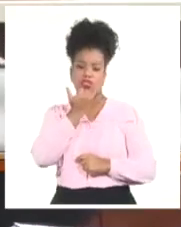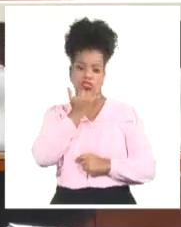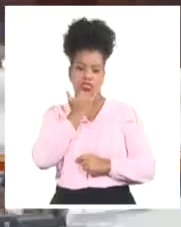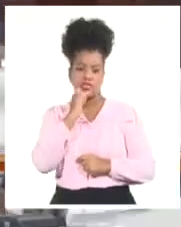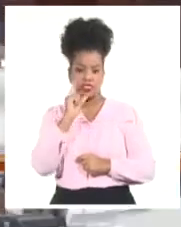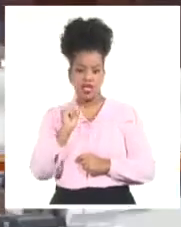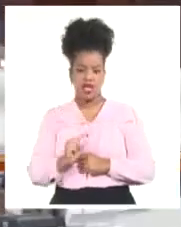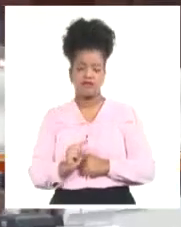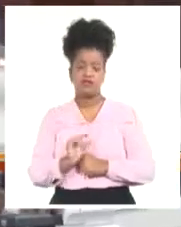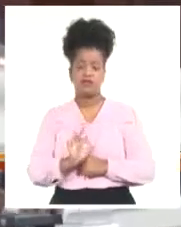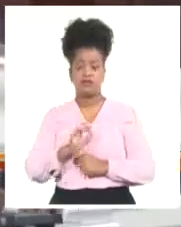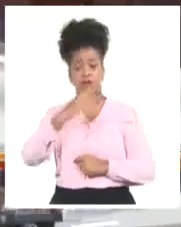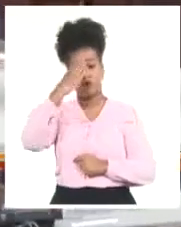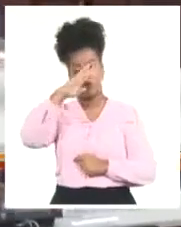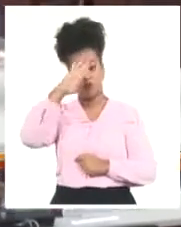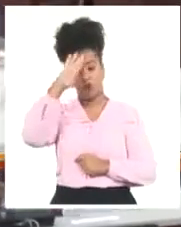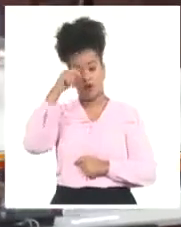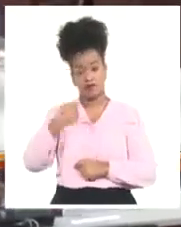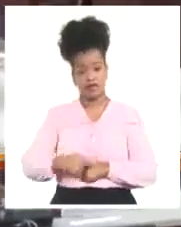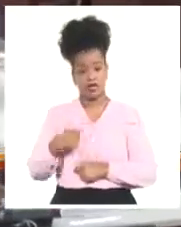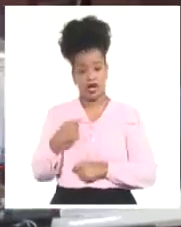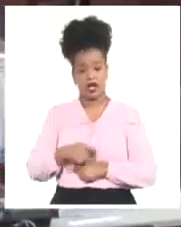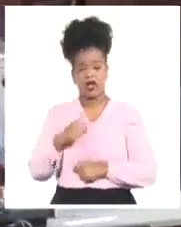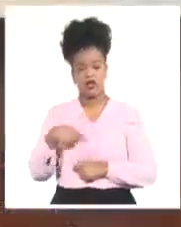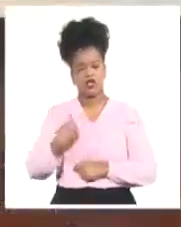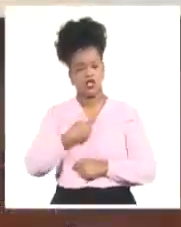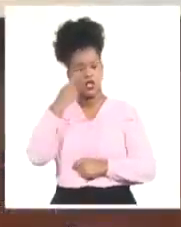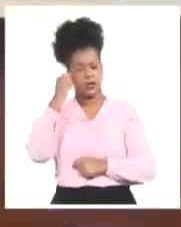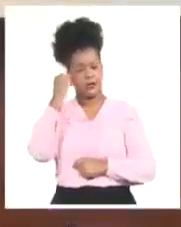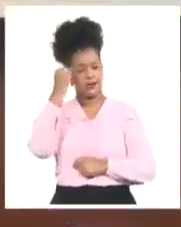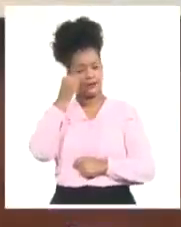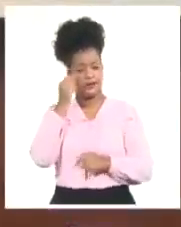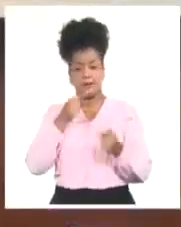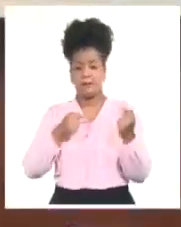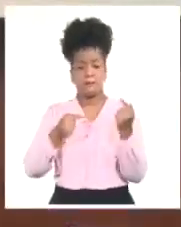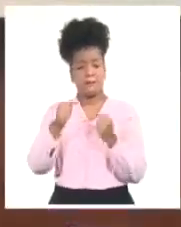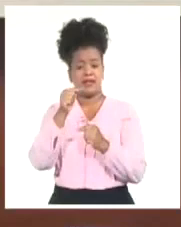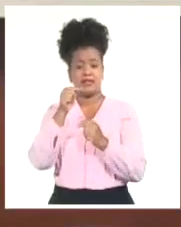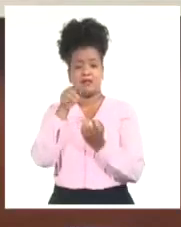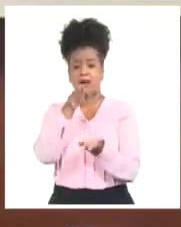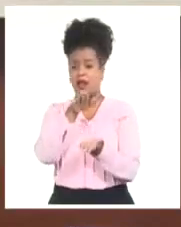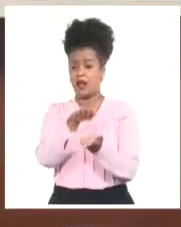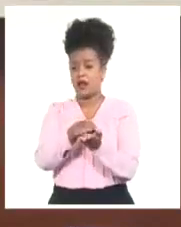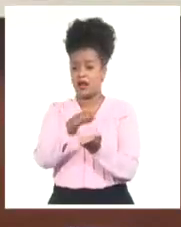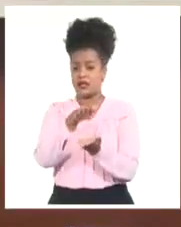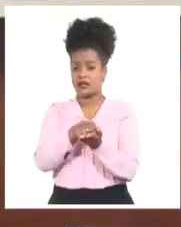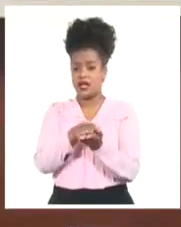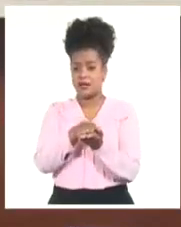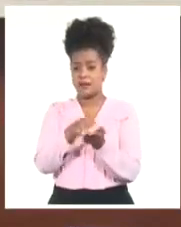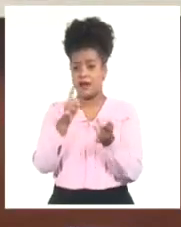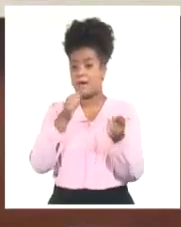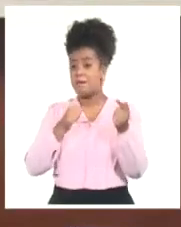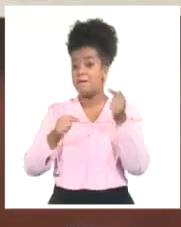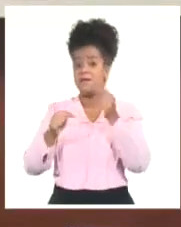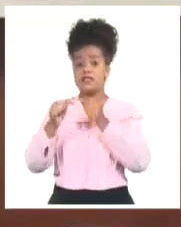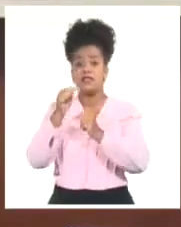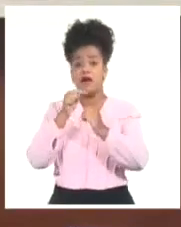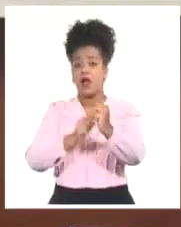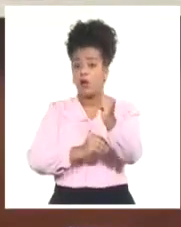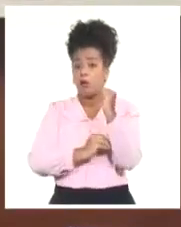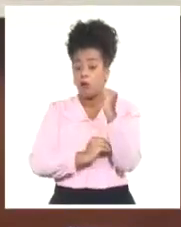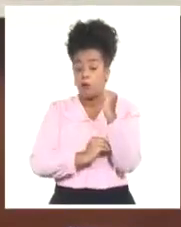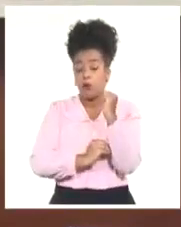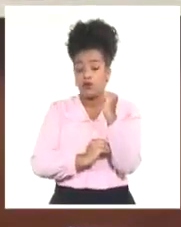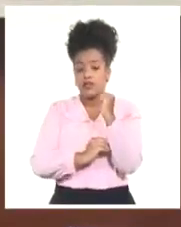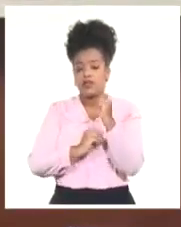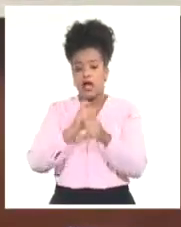fiscal que tiene el país. Nosotros creemos que la principal reserva, que el principal potencial